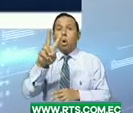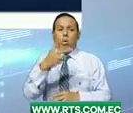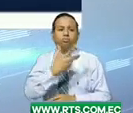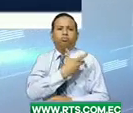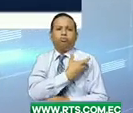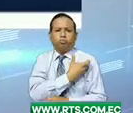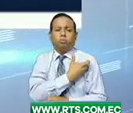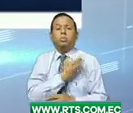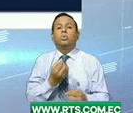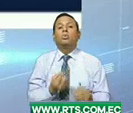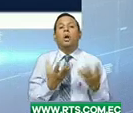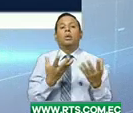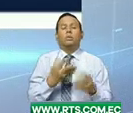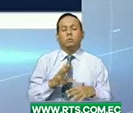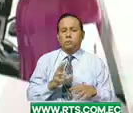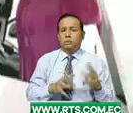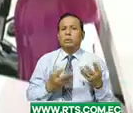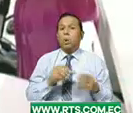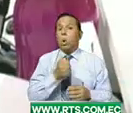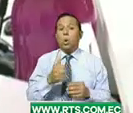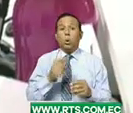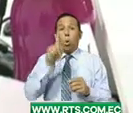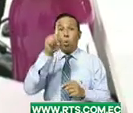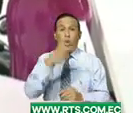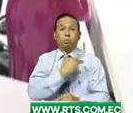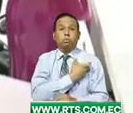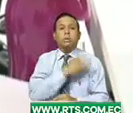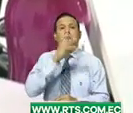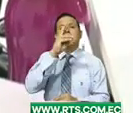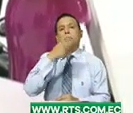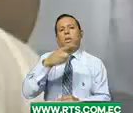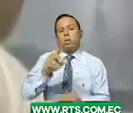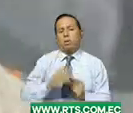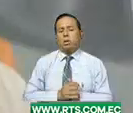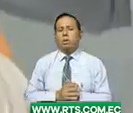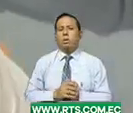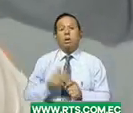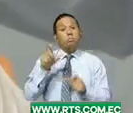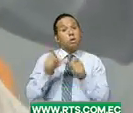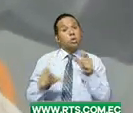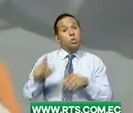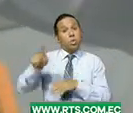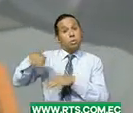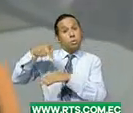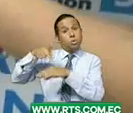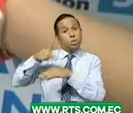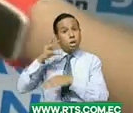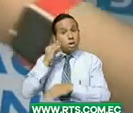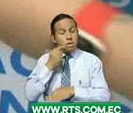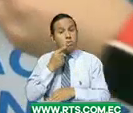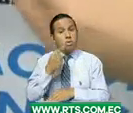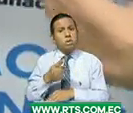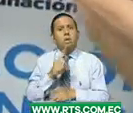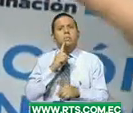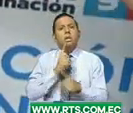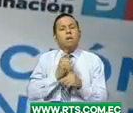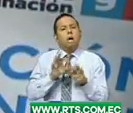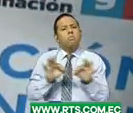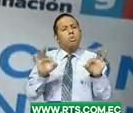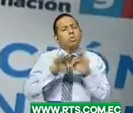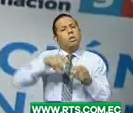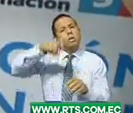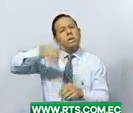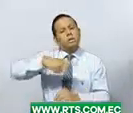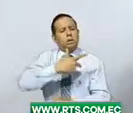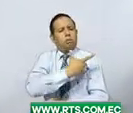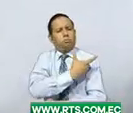6.3 millones la primera dosis. Para los expertos, la vacuna es una herramienta poderosa, pero no la única, para combatir el virus y